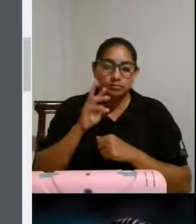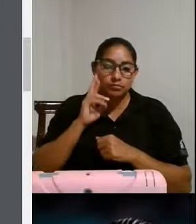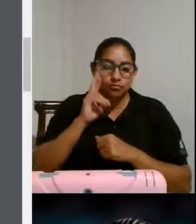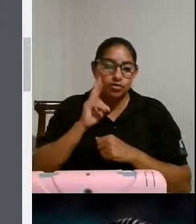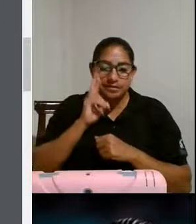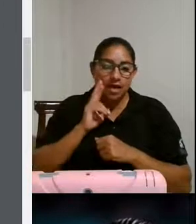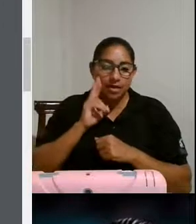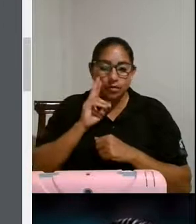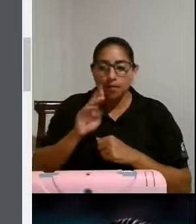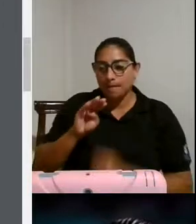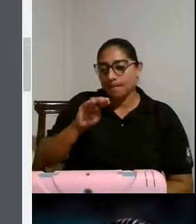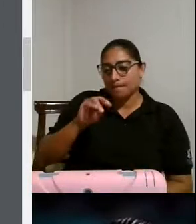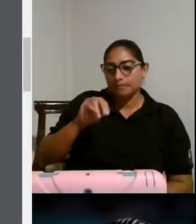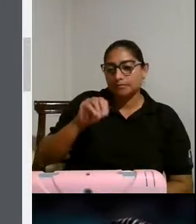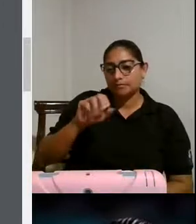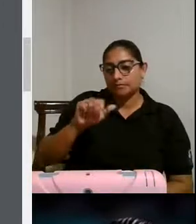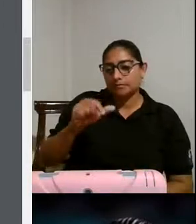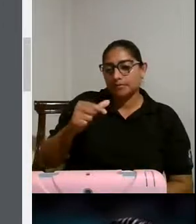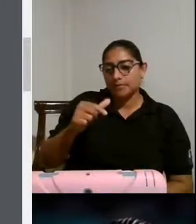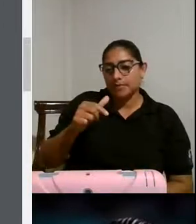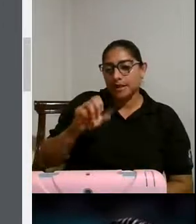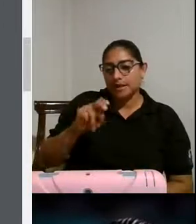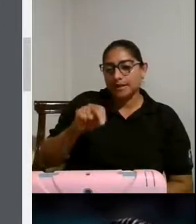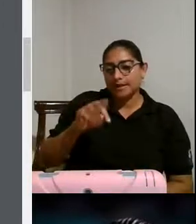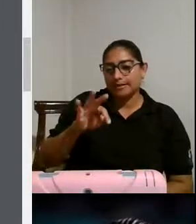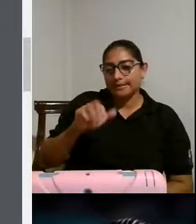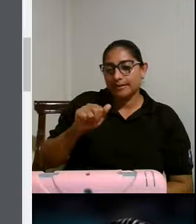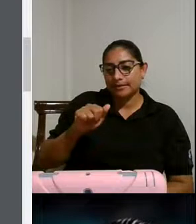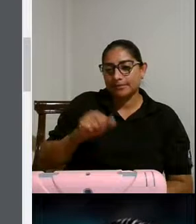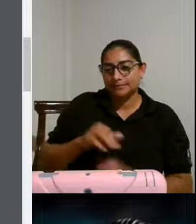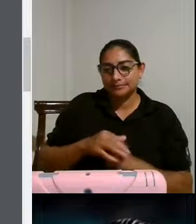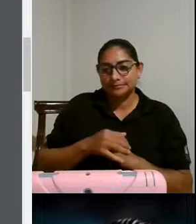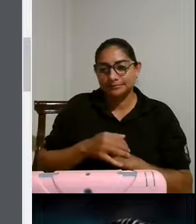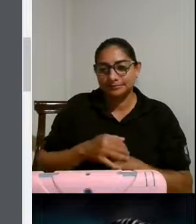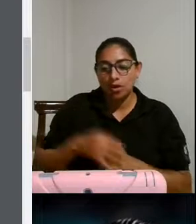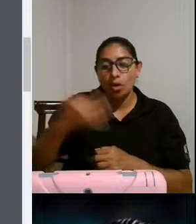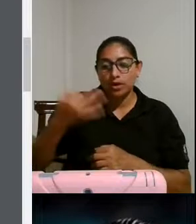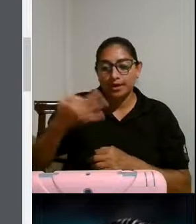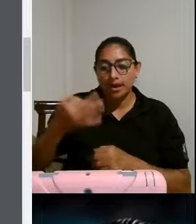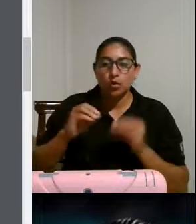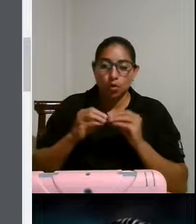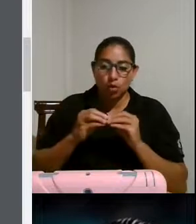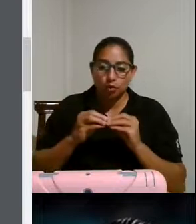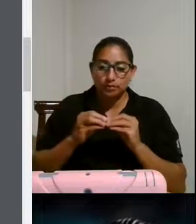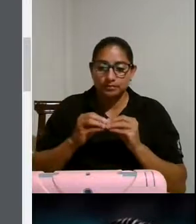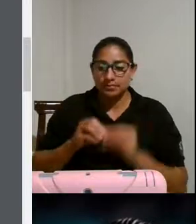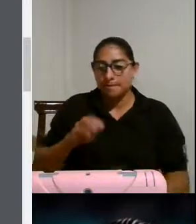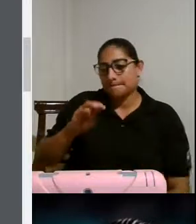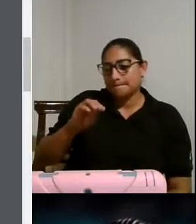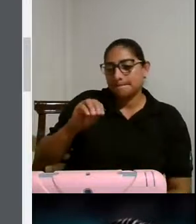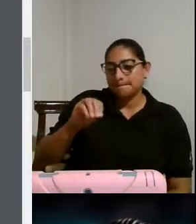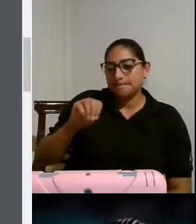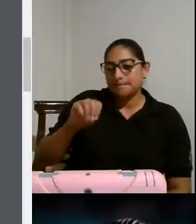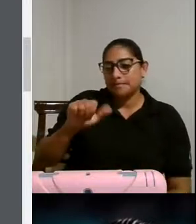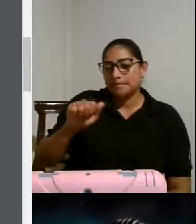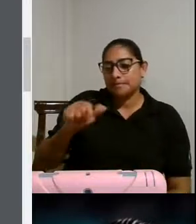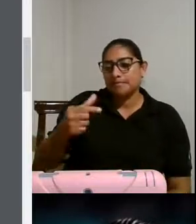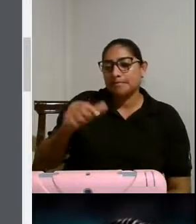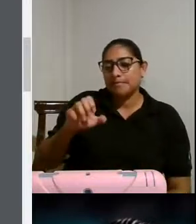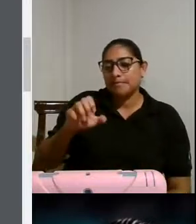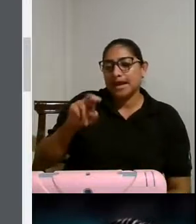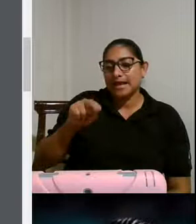sería la función original. Vean que no le cambié nada. Con mucho cuidado, recuerden que cuando tenemos una